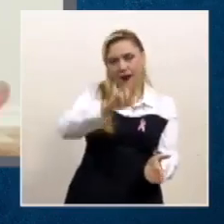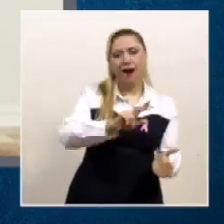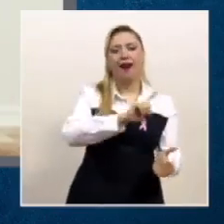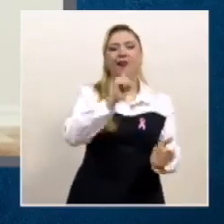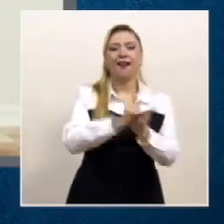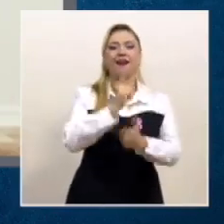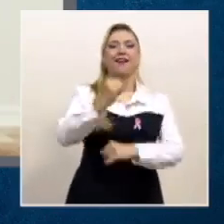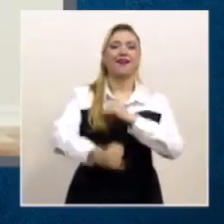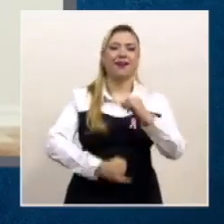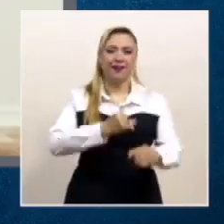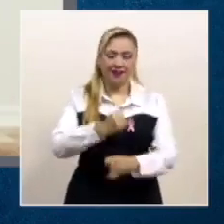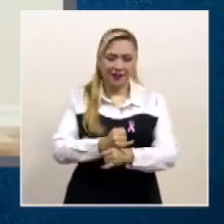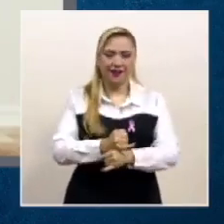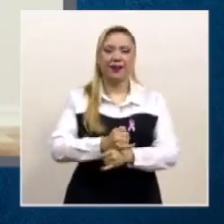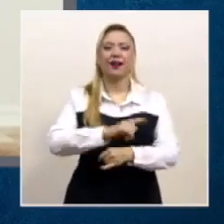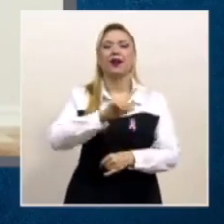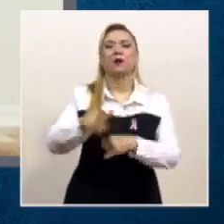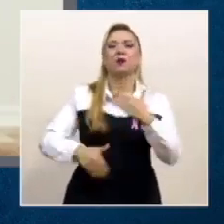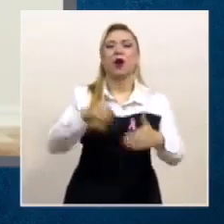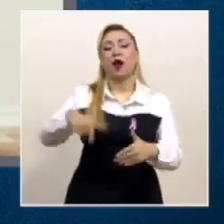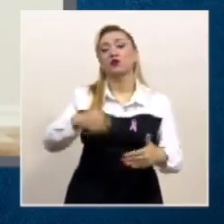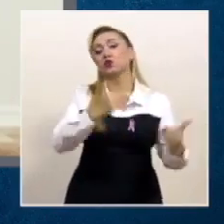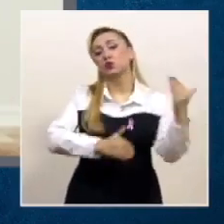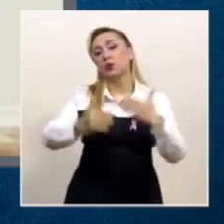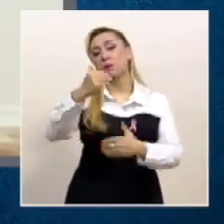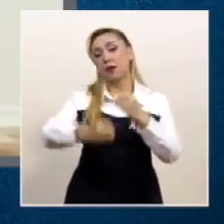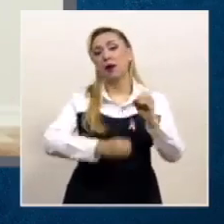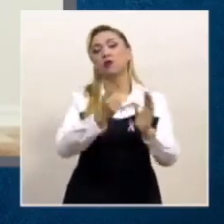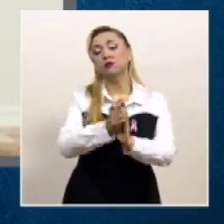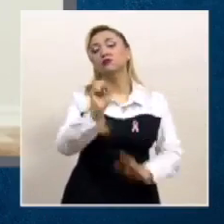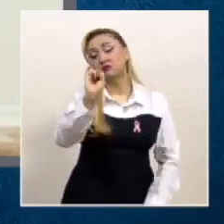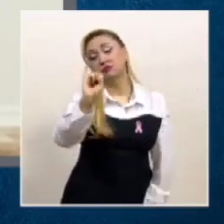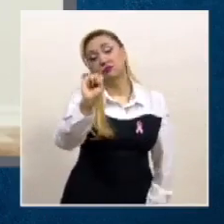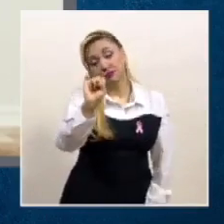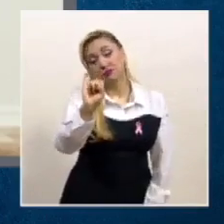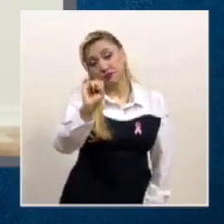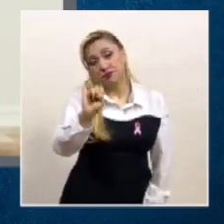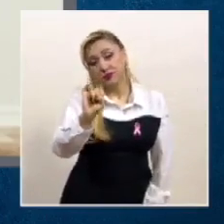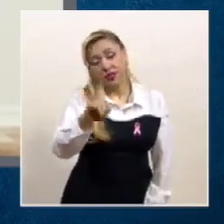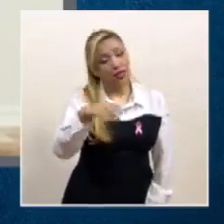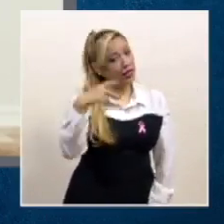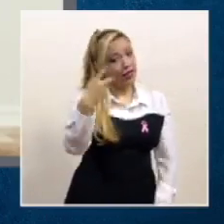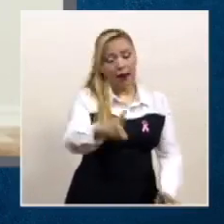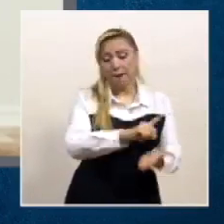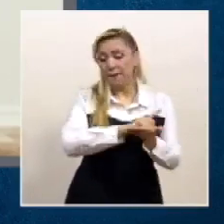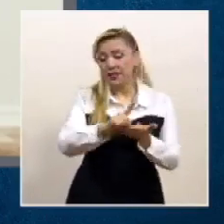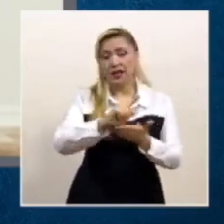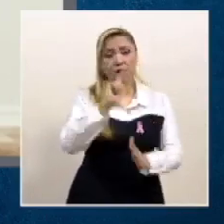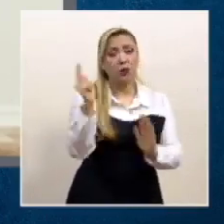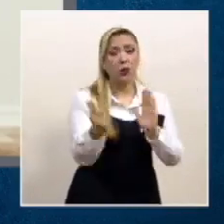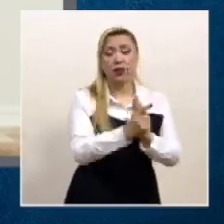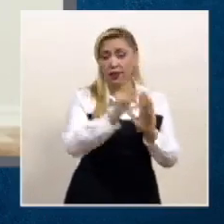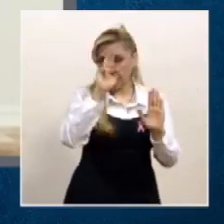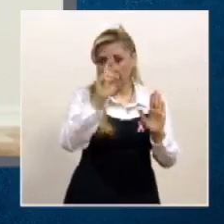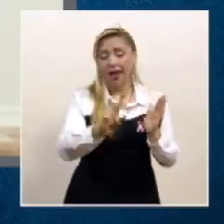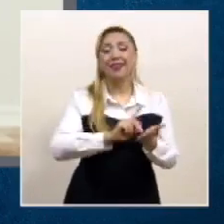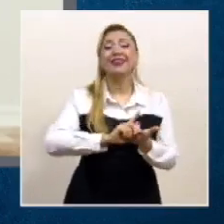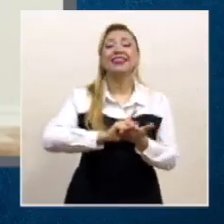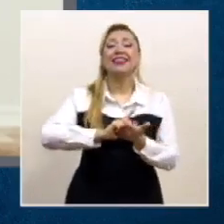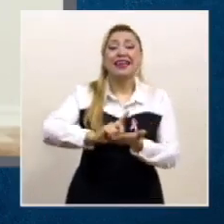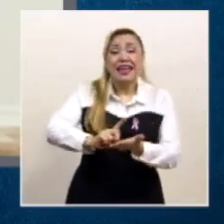Convención y con posterioridad la Suprema Corte de que la capacidad jurídica es un derecho humano